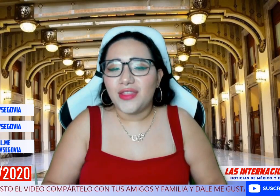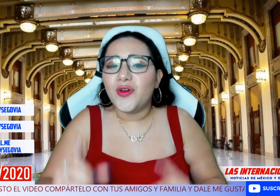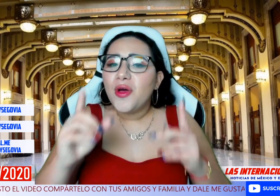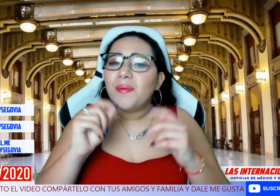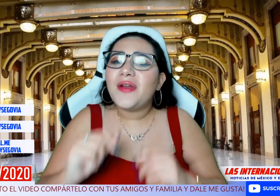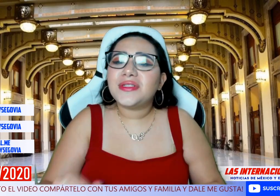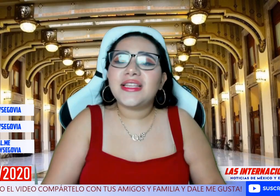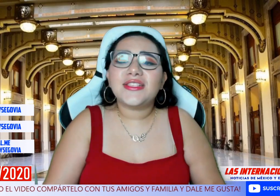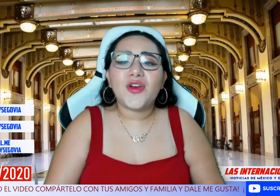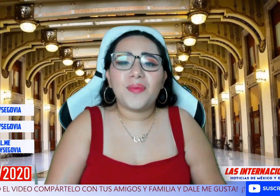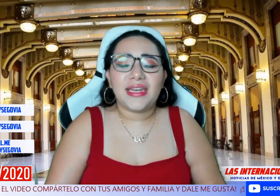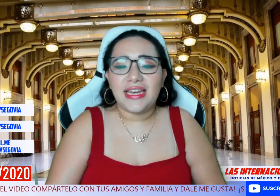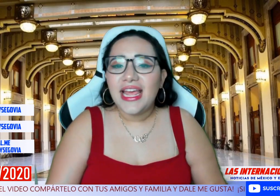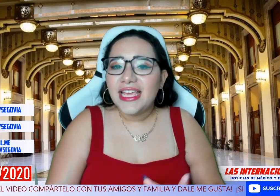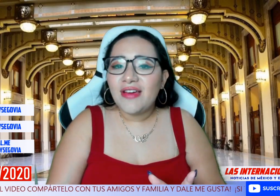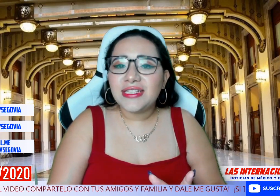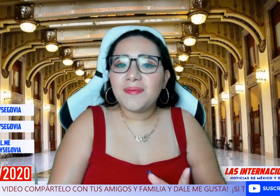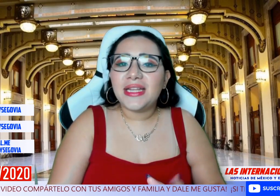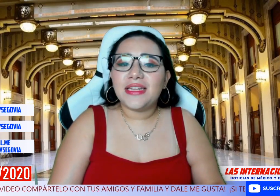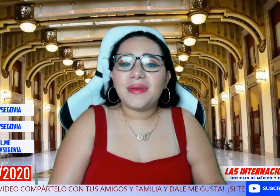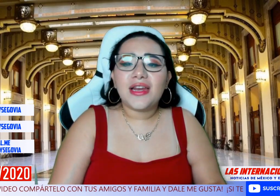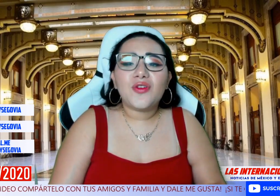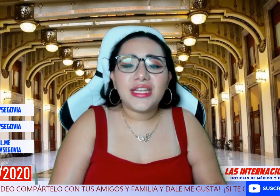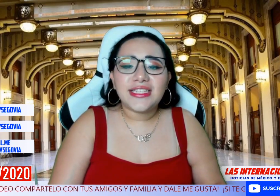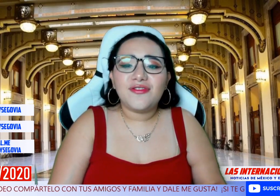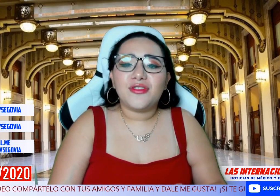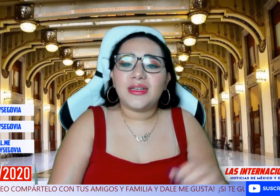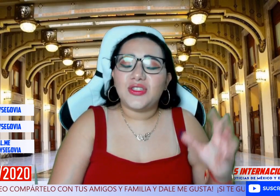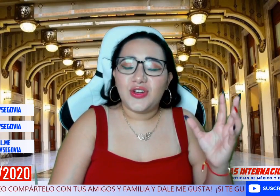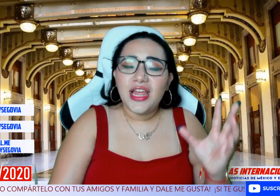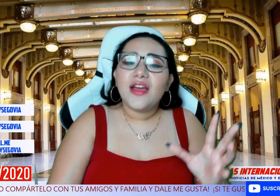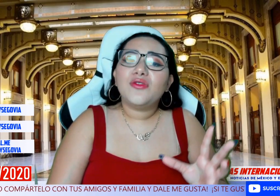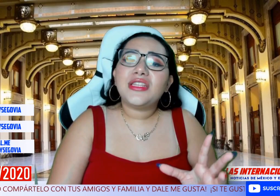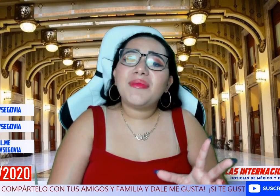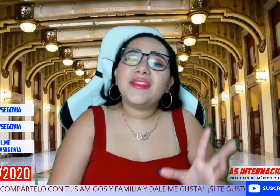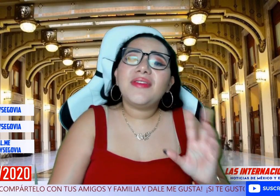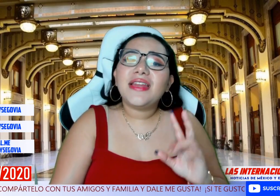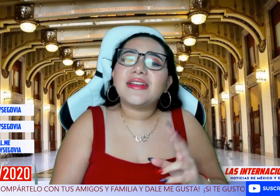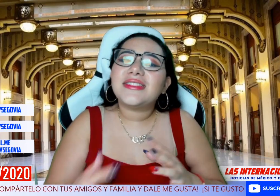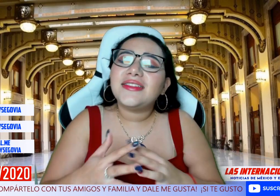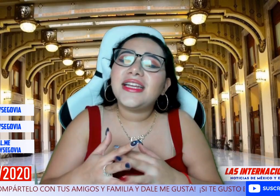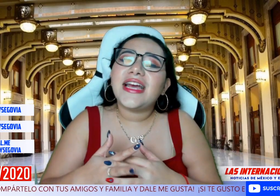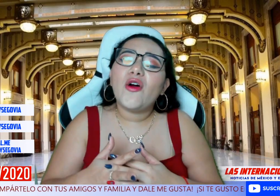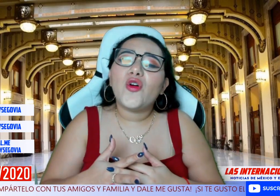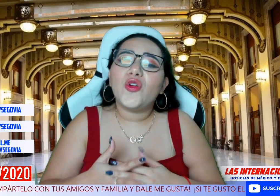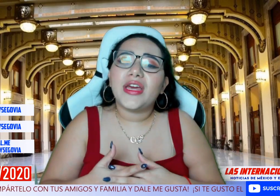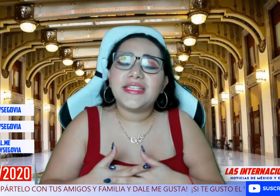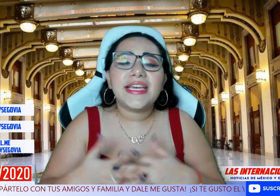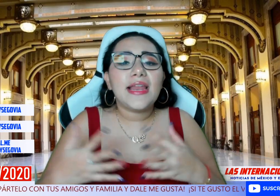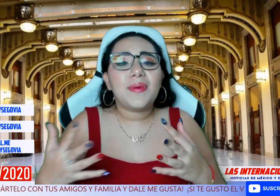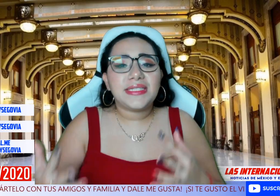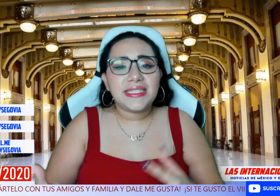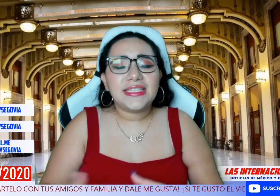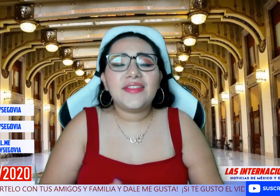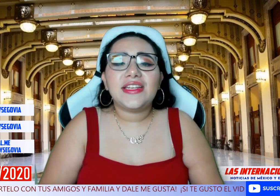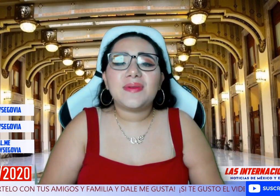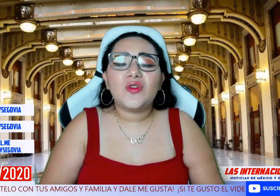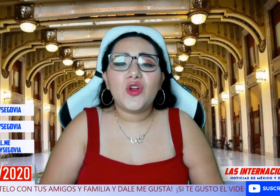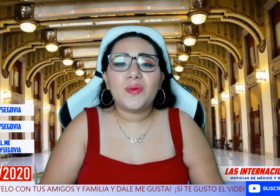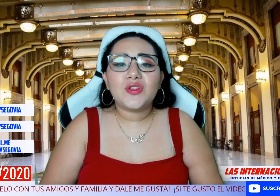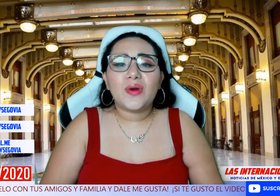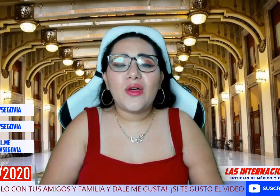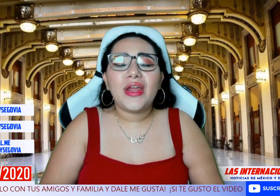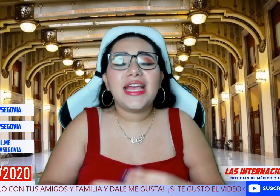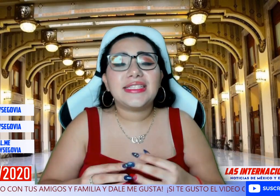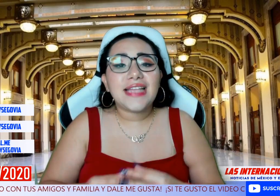volviendo pero ustedes qué opinan y ahora sí para terminar con esta información justamente viene bastante ligado con lo que dicen que el presidente andrés